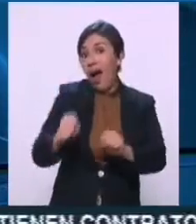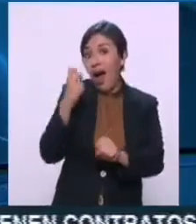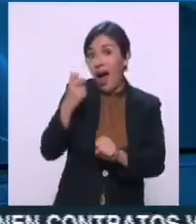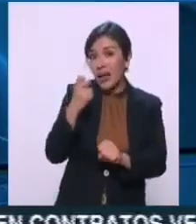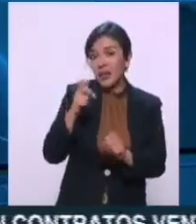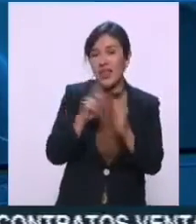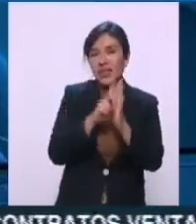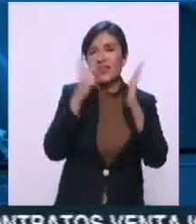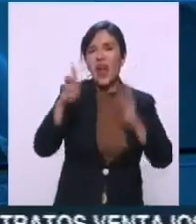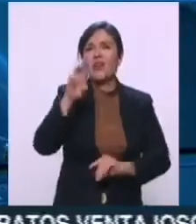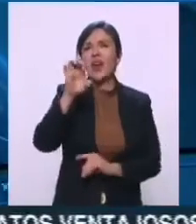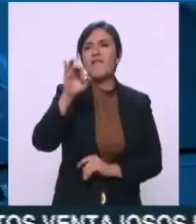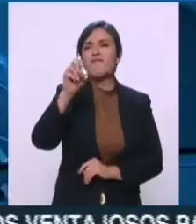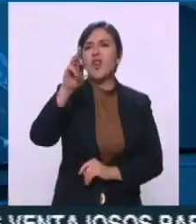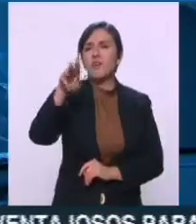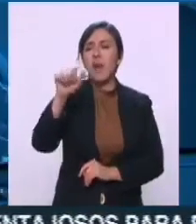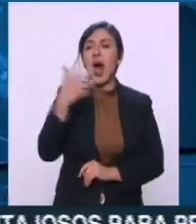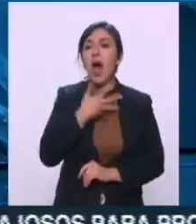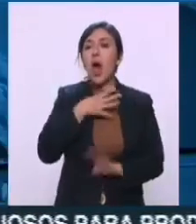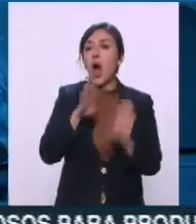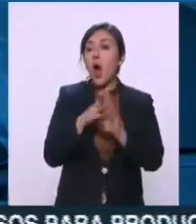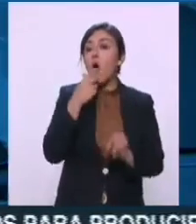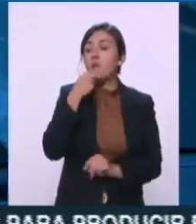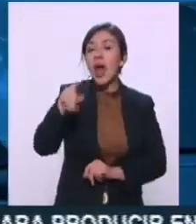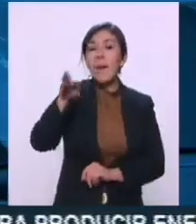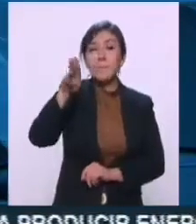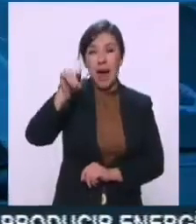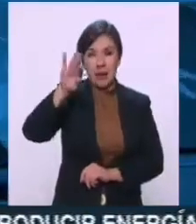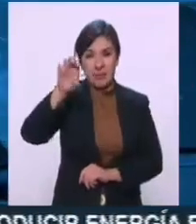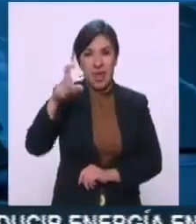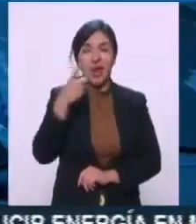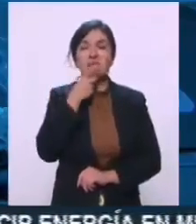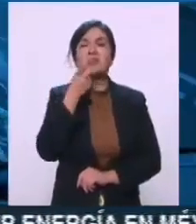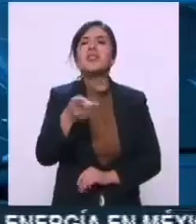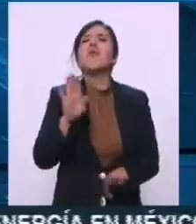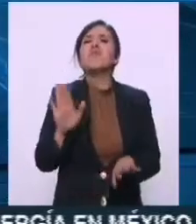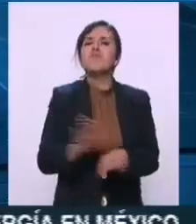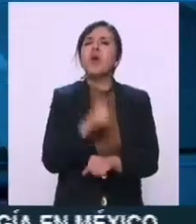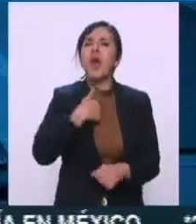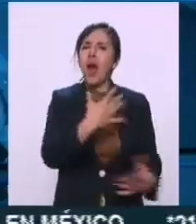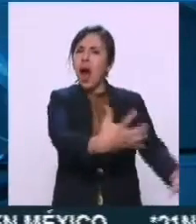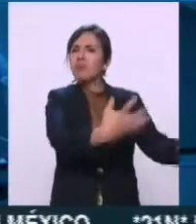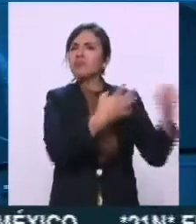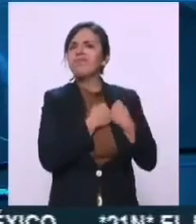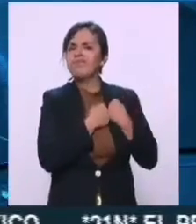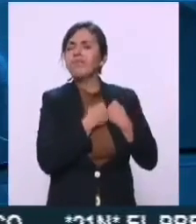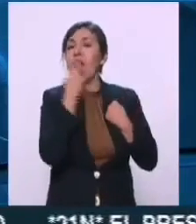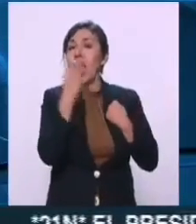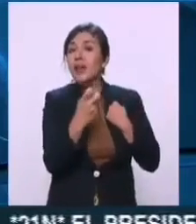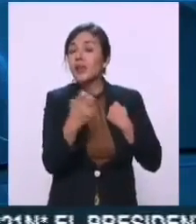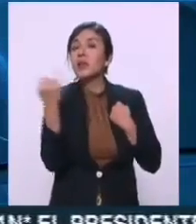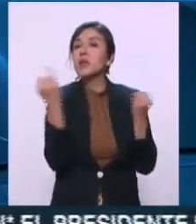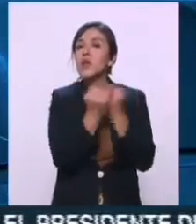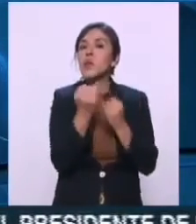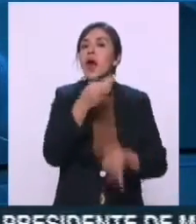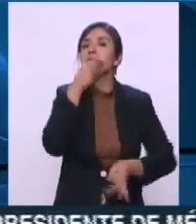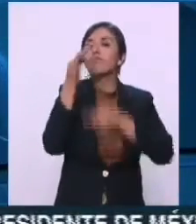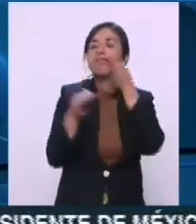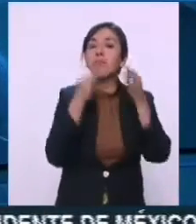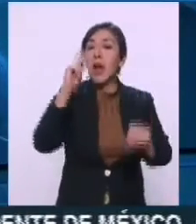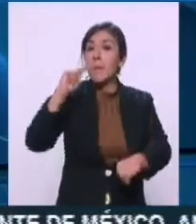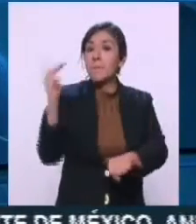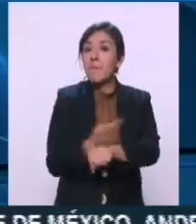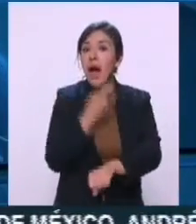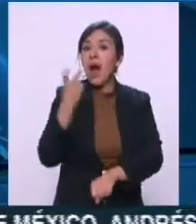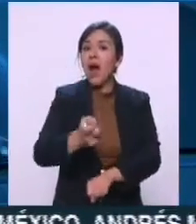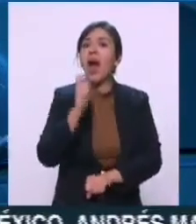cierto, en el diario Reforma, de la Barbie, ¿no?, donde hablaba de la razón por la que fue capturado y hablaba de que lo que había pasado